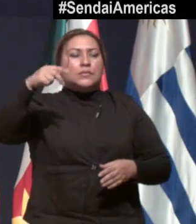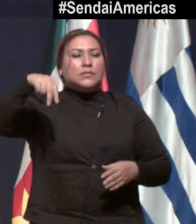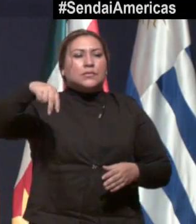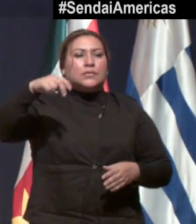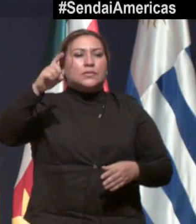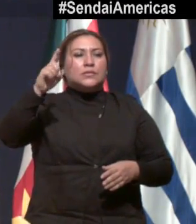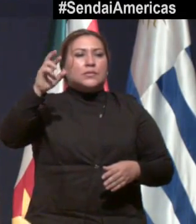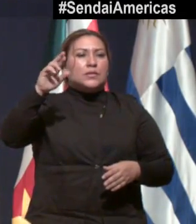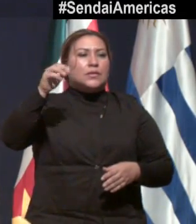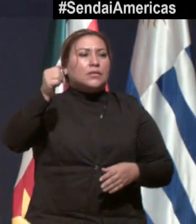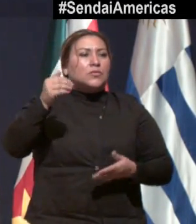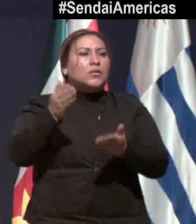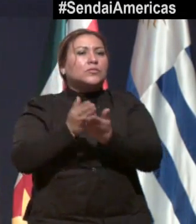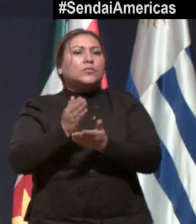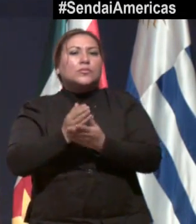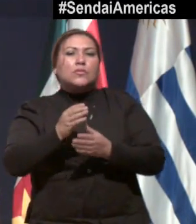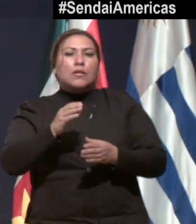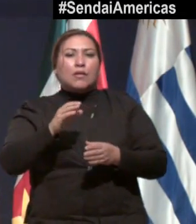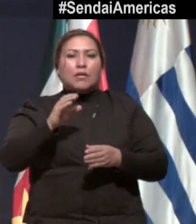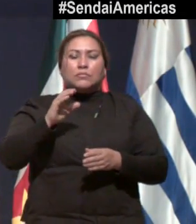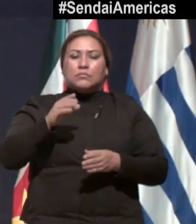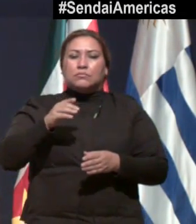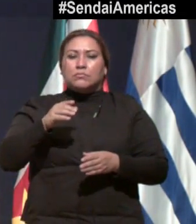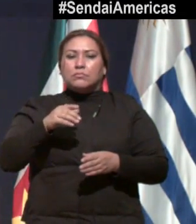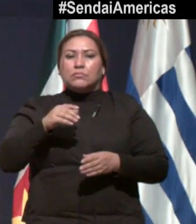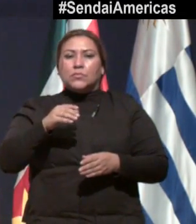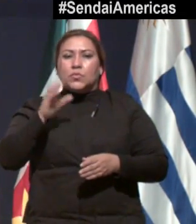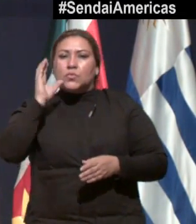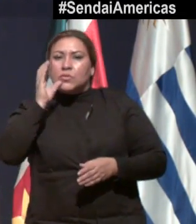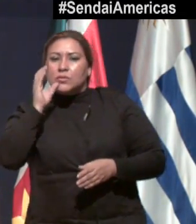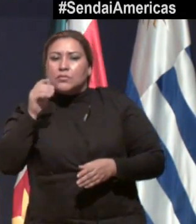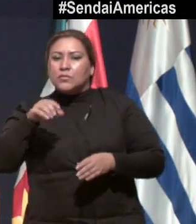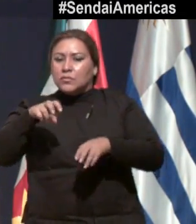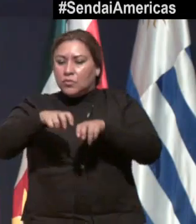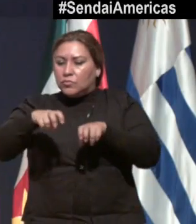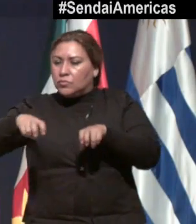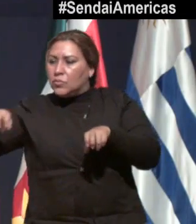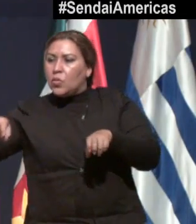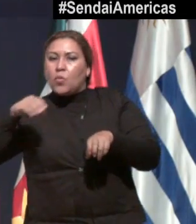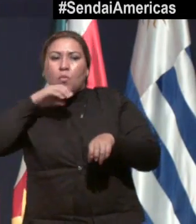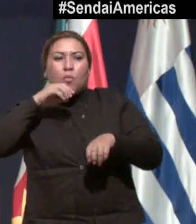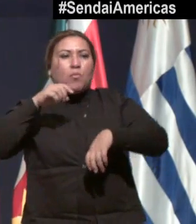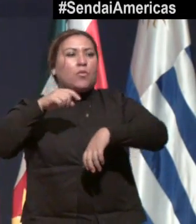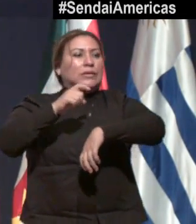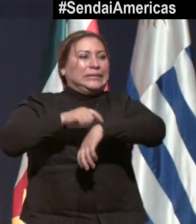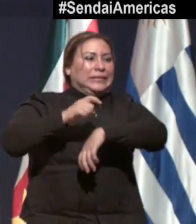orientando, allá está ella, a nuestros panelistas sobre cómo evoluciona el tiempo.